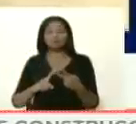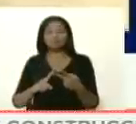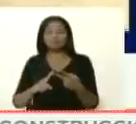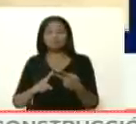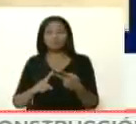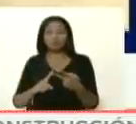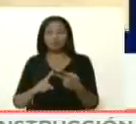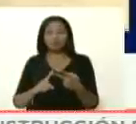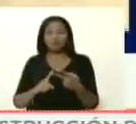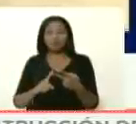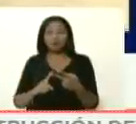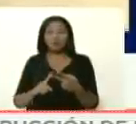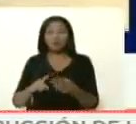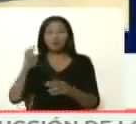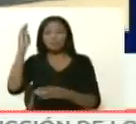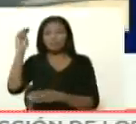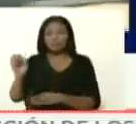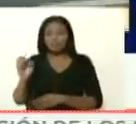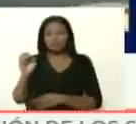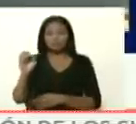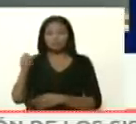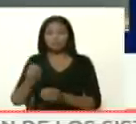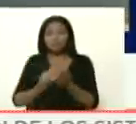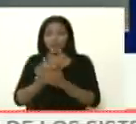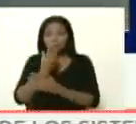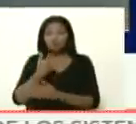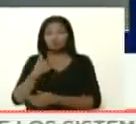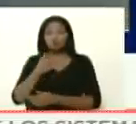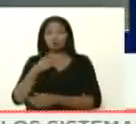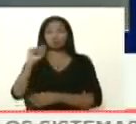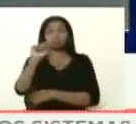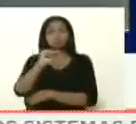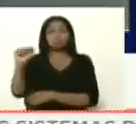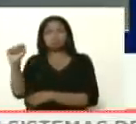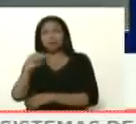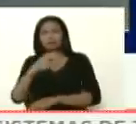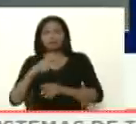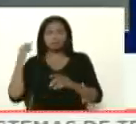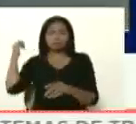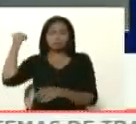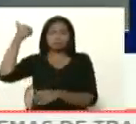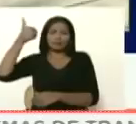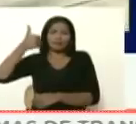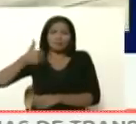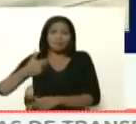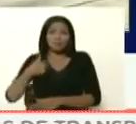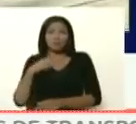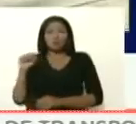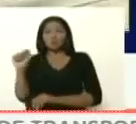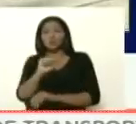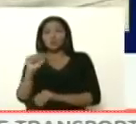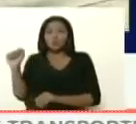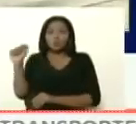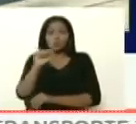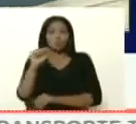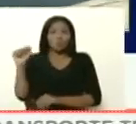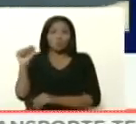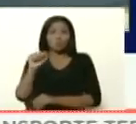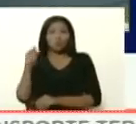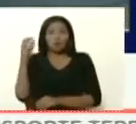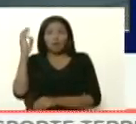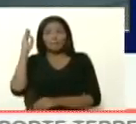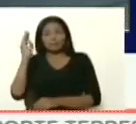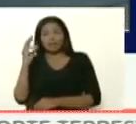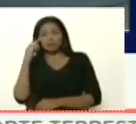Petare Las Rosas. Esa la manejé yo en un tiempo. Petare Las Rosas existía para la época. Ahí en Petare